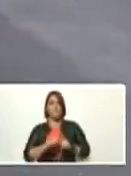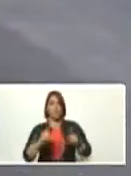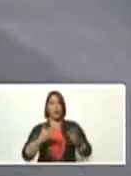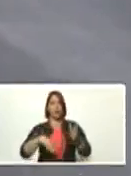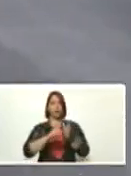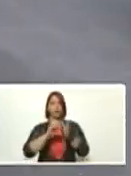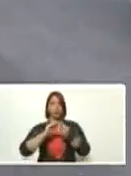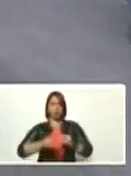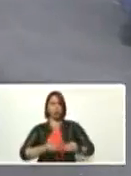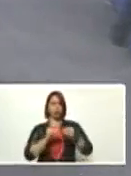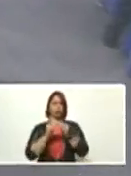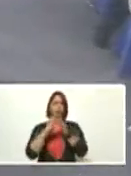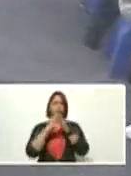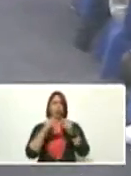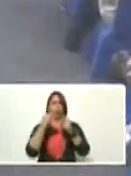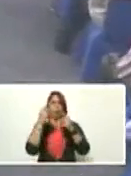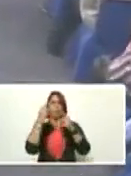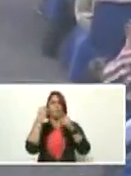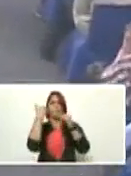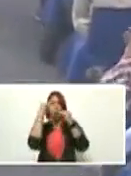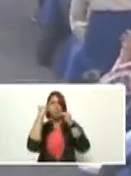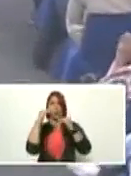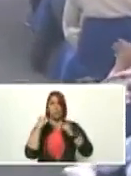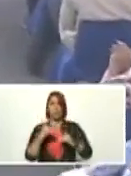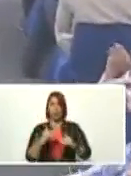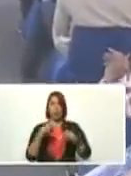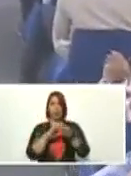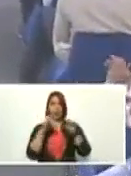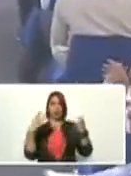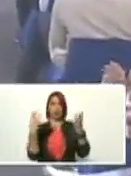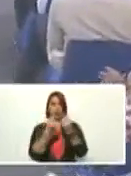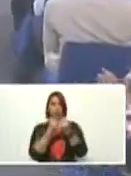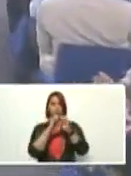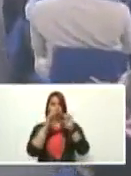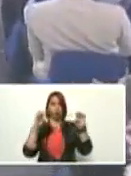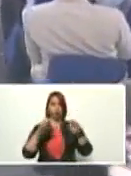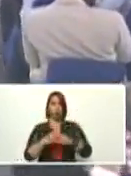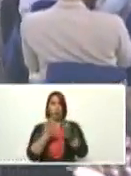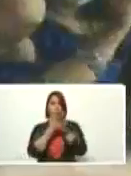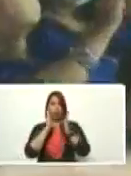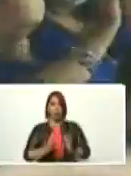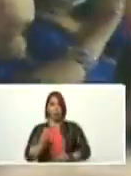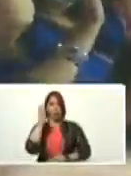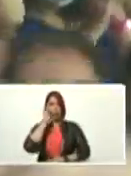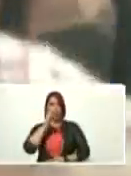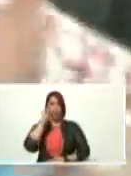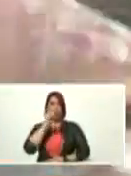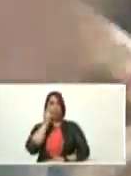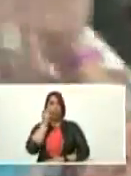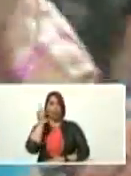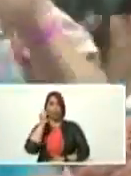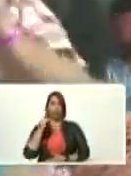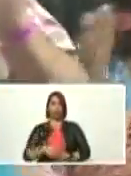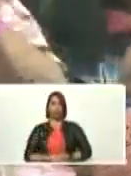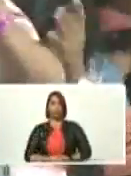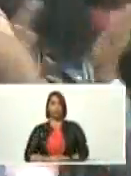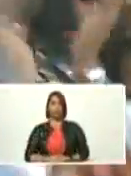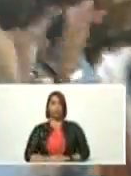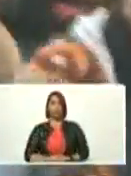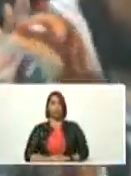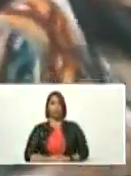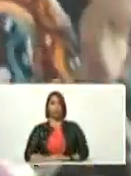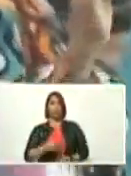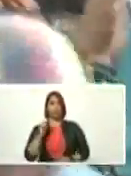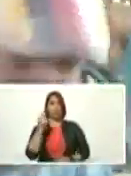rehacer todos los programas educativos junto a los estudiantes, junto a los maestros, junto a las maestras.